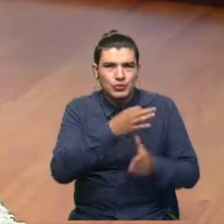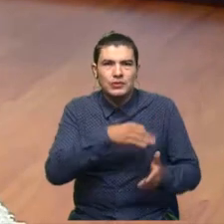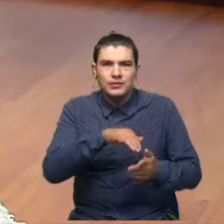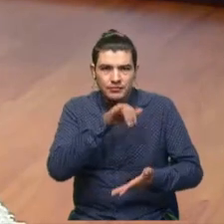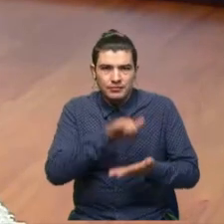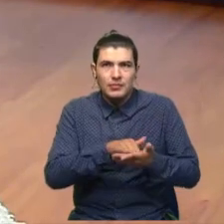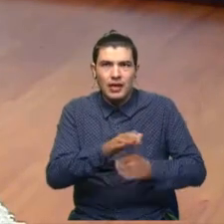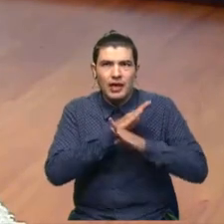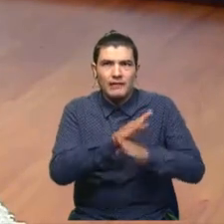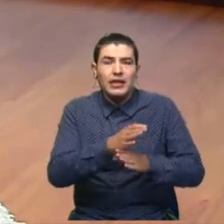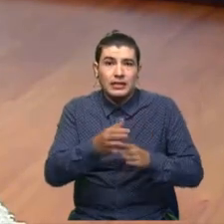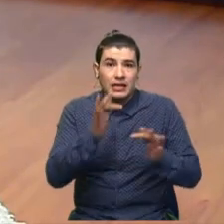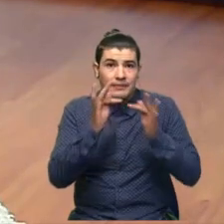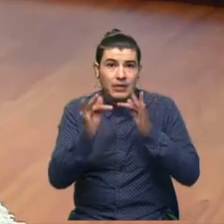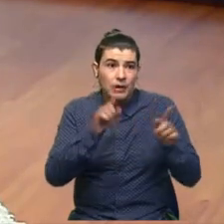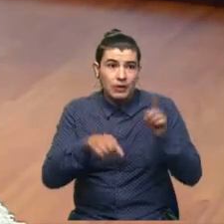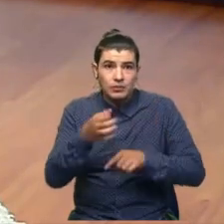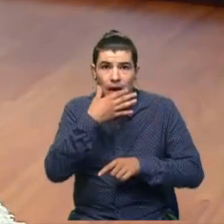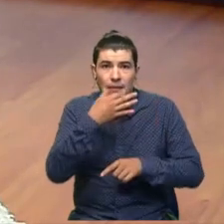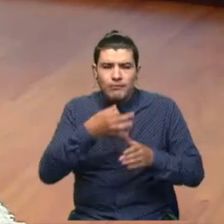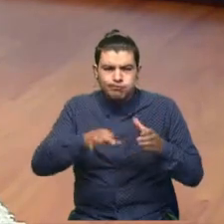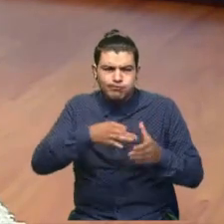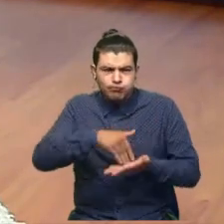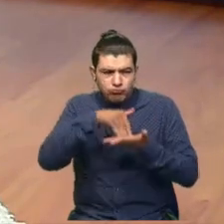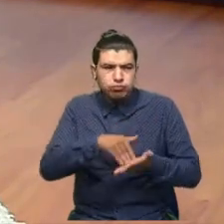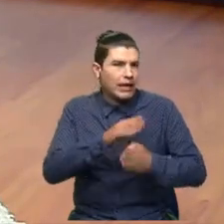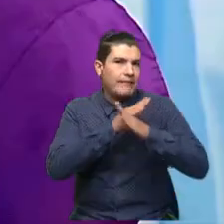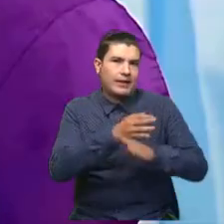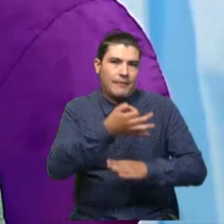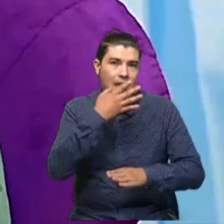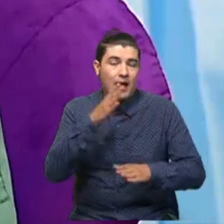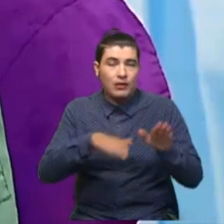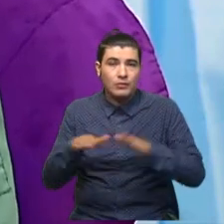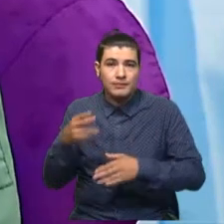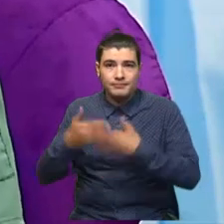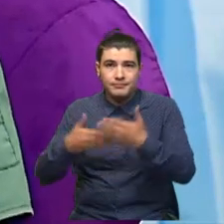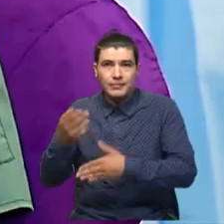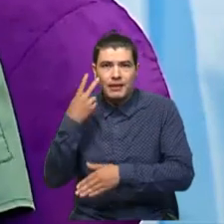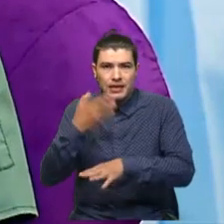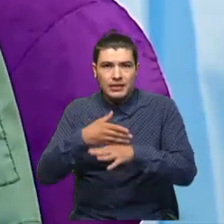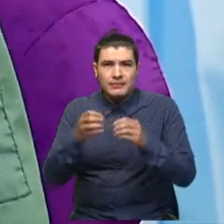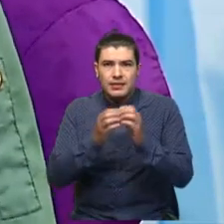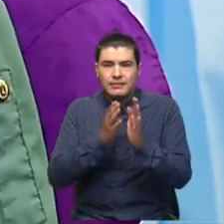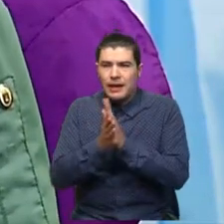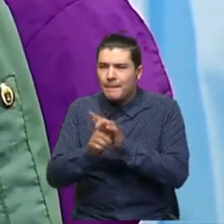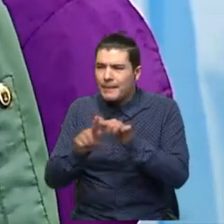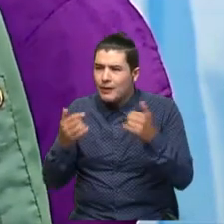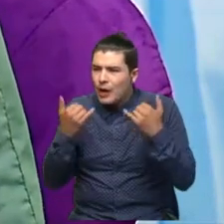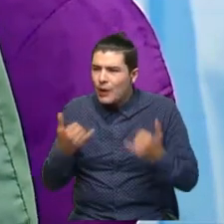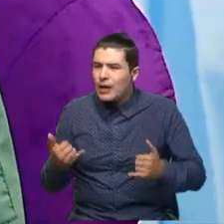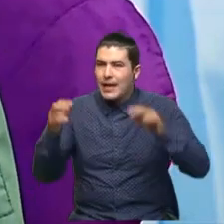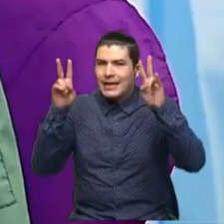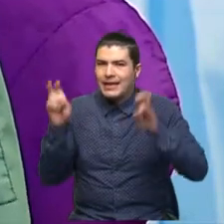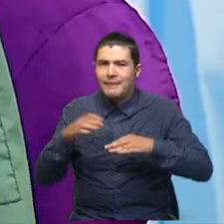resistencia a los tratamientos antibióticos que utilizamos para la erradicación. Ok, doctor, ahora continuamos con la parte que más me divierte y más